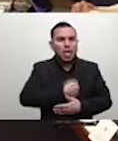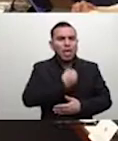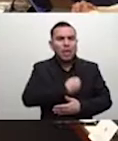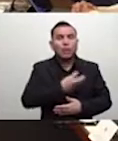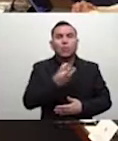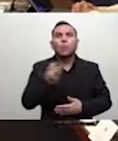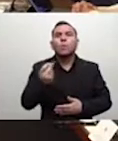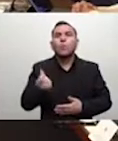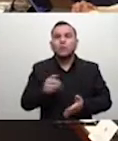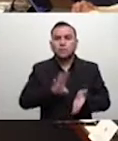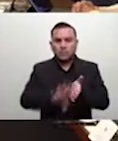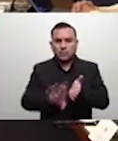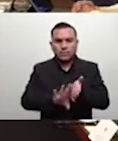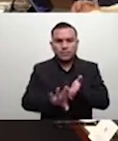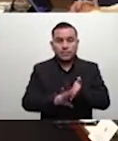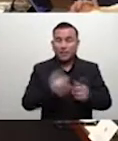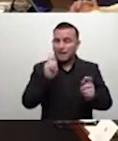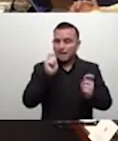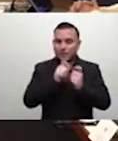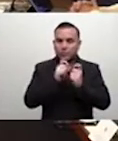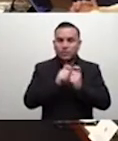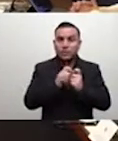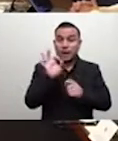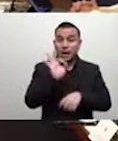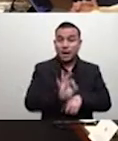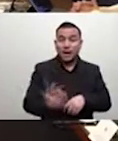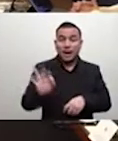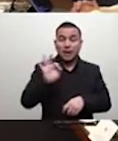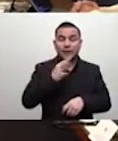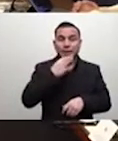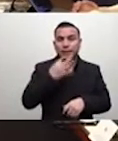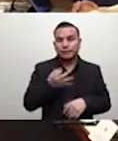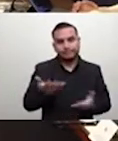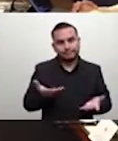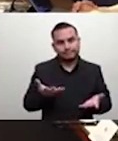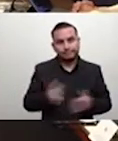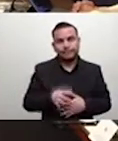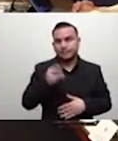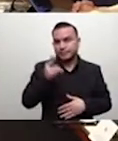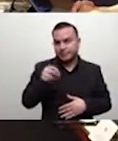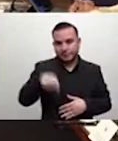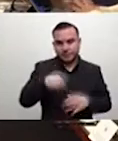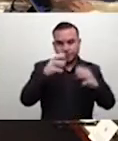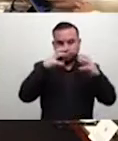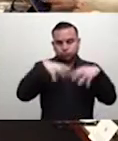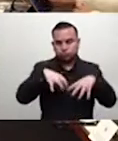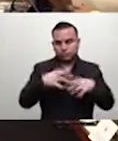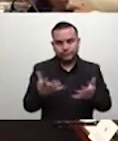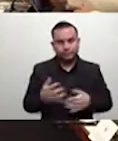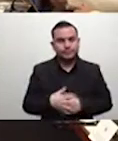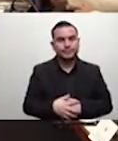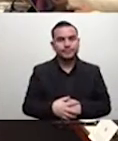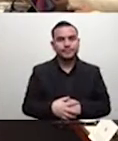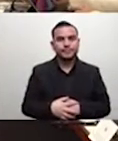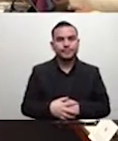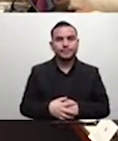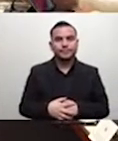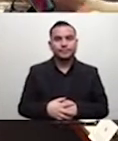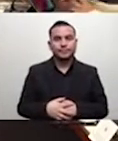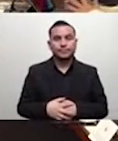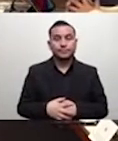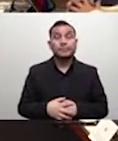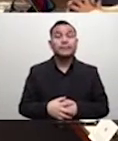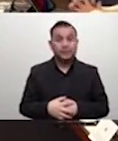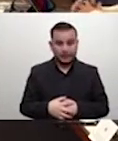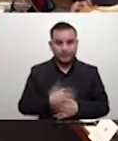la mejora en la seguridad es uno de los logros que resaltan en el primer año la ciudadanía avale el